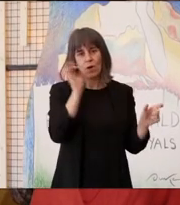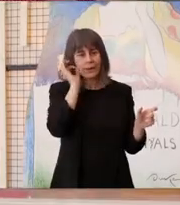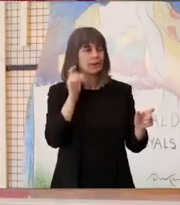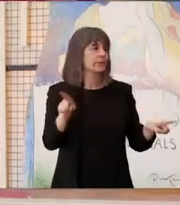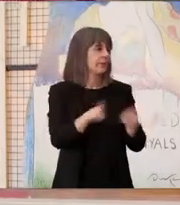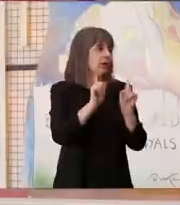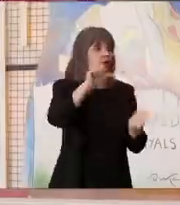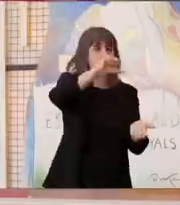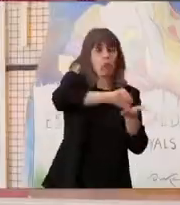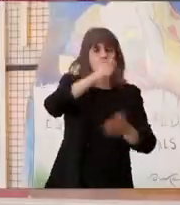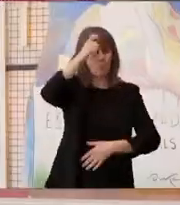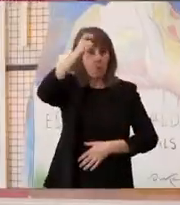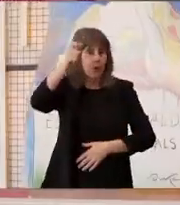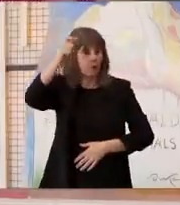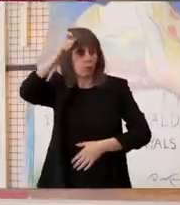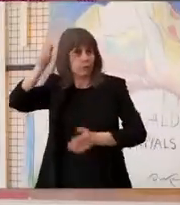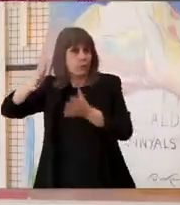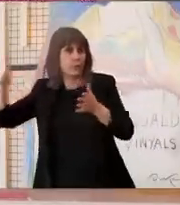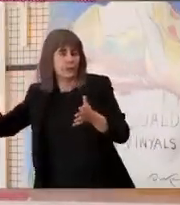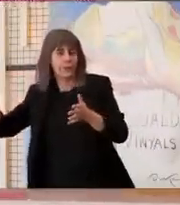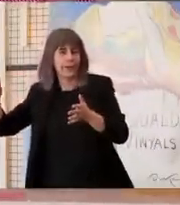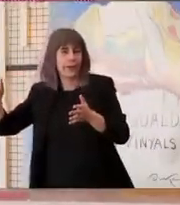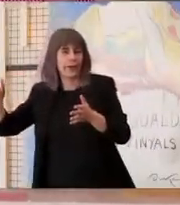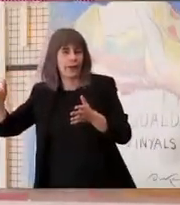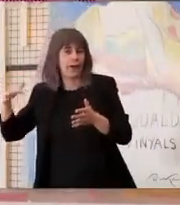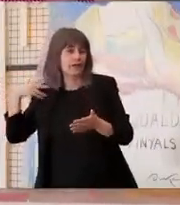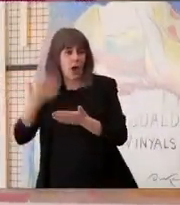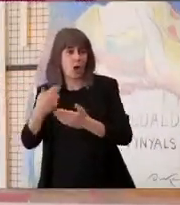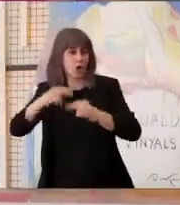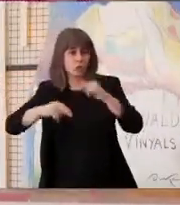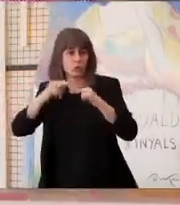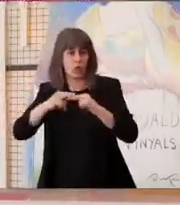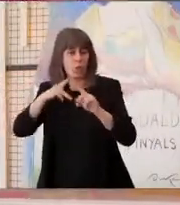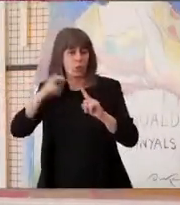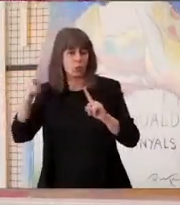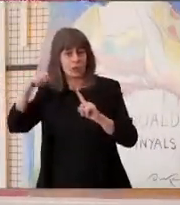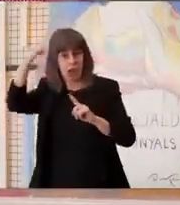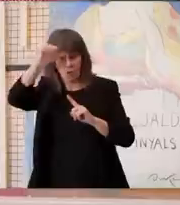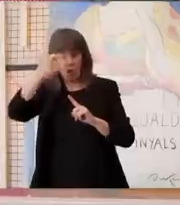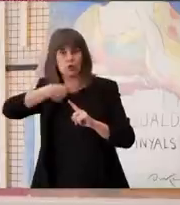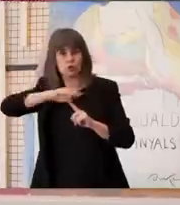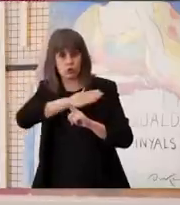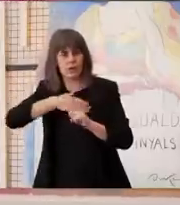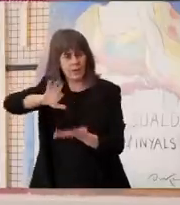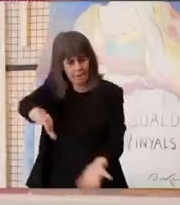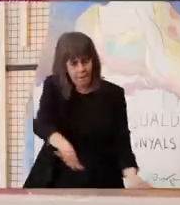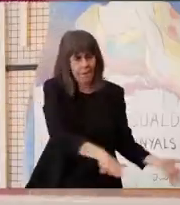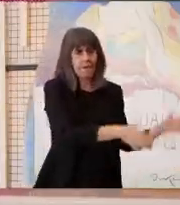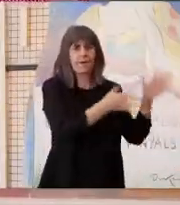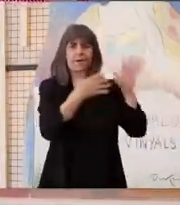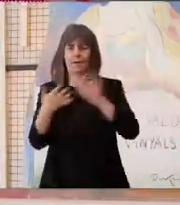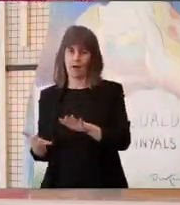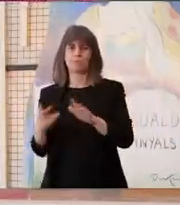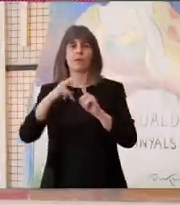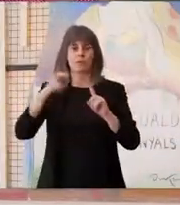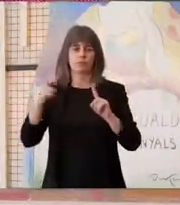las villas se construyeron con una mirada de hombres y nosotros queremos cambiar esos pueblos esas bellas de ciudades con una